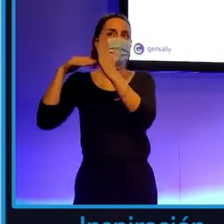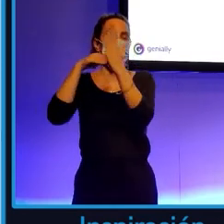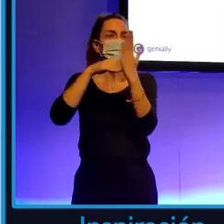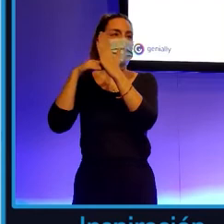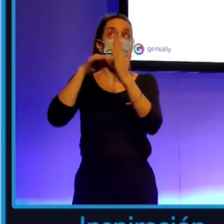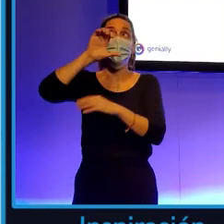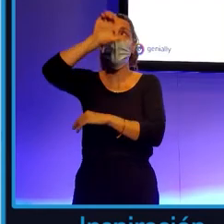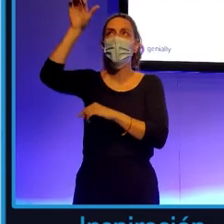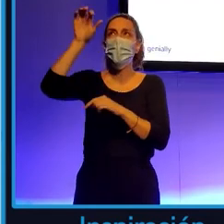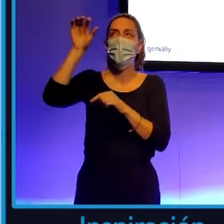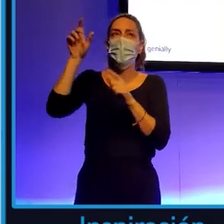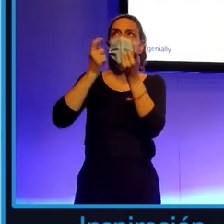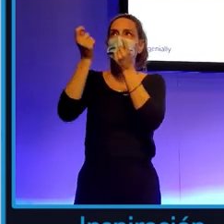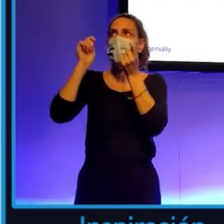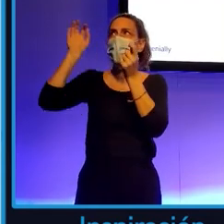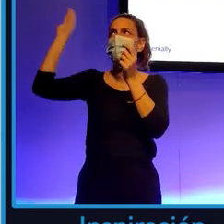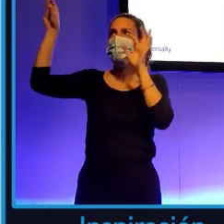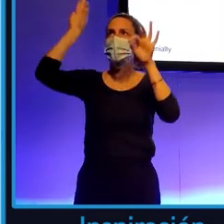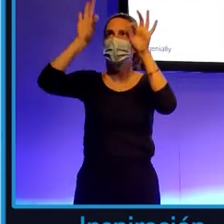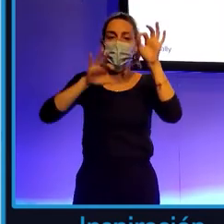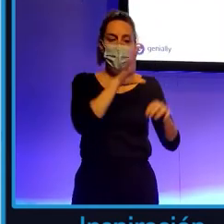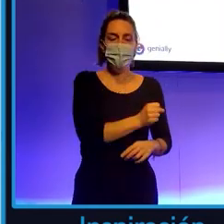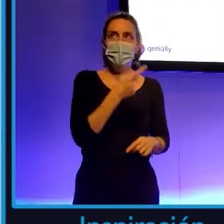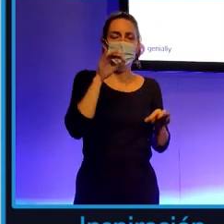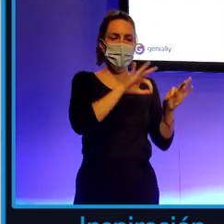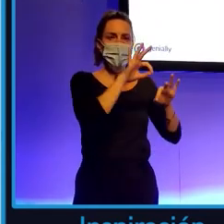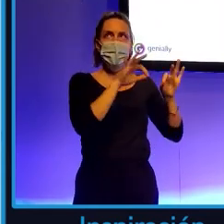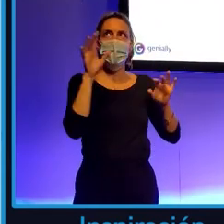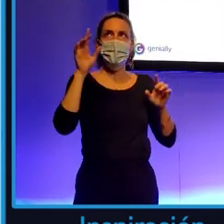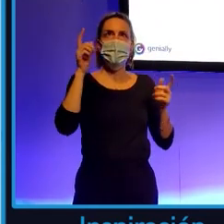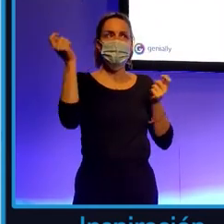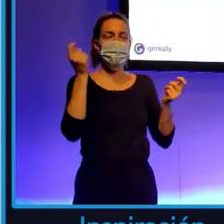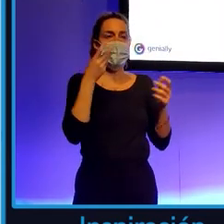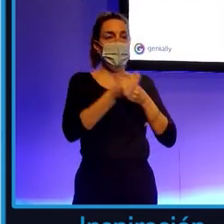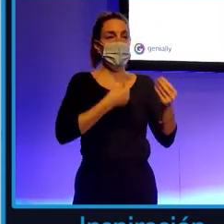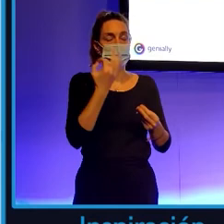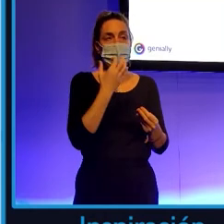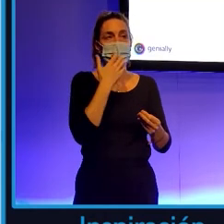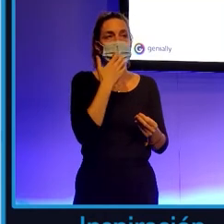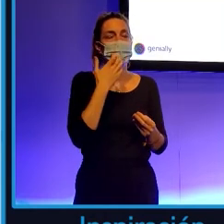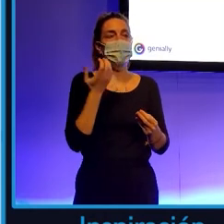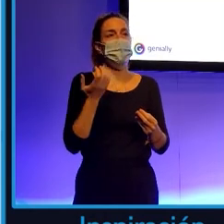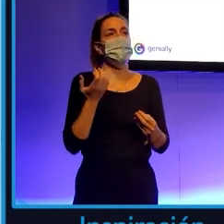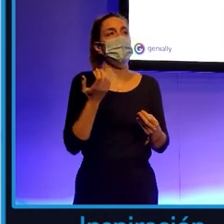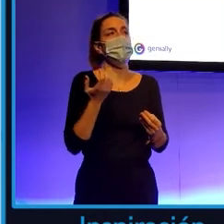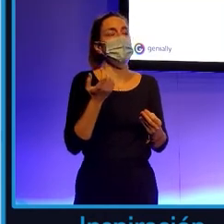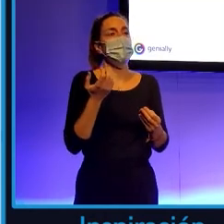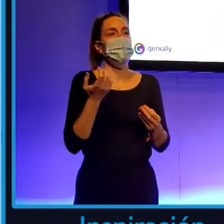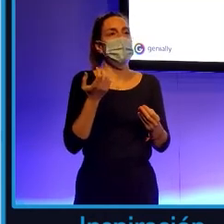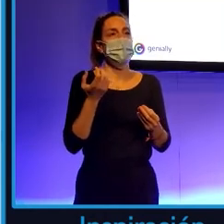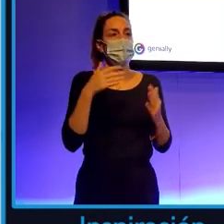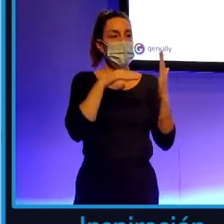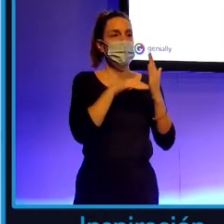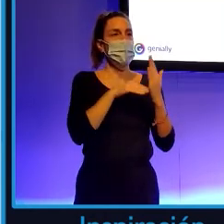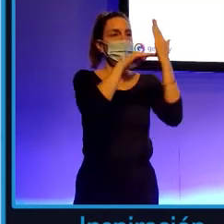en europa como en áfrica y lo que necesita es que avisa al taller donde les va a dónde tiene que parar este